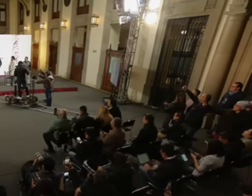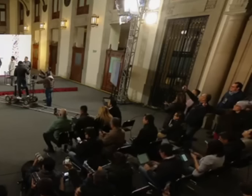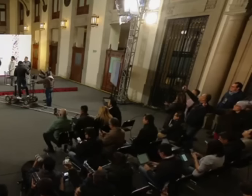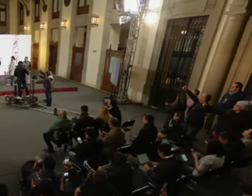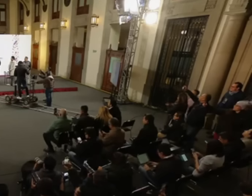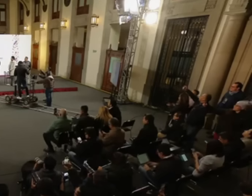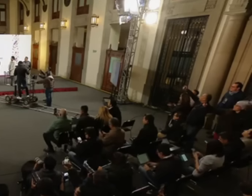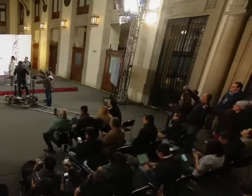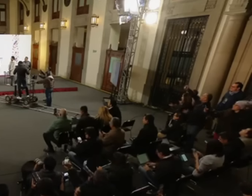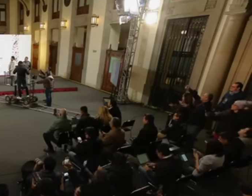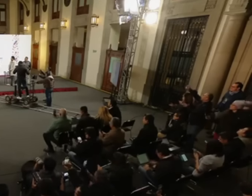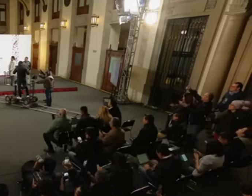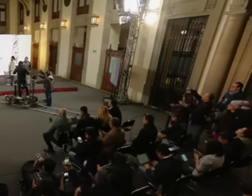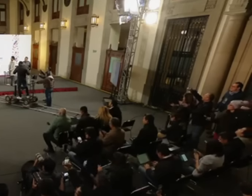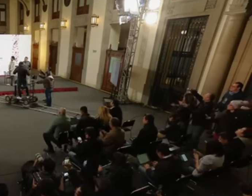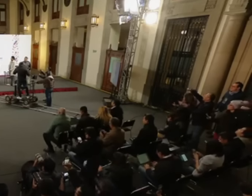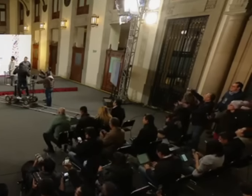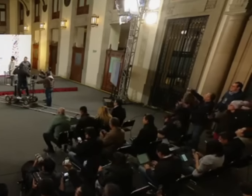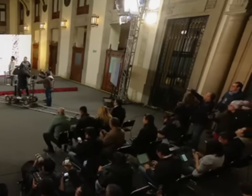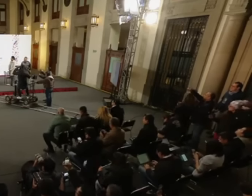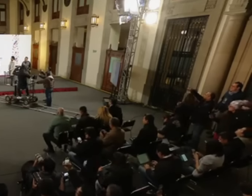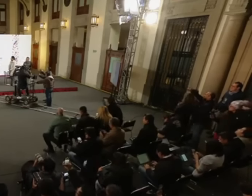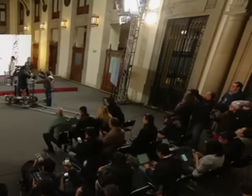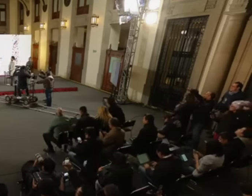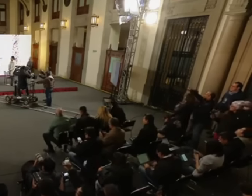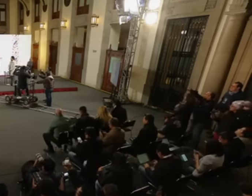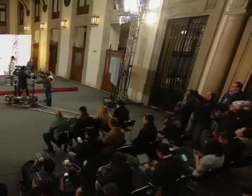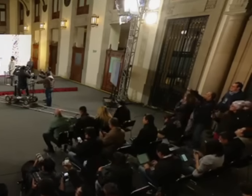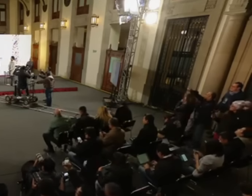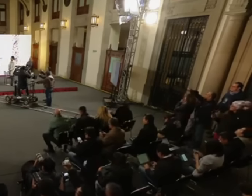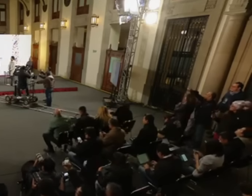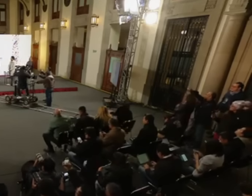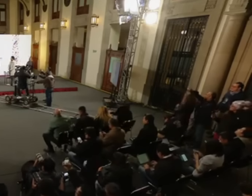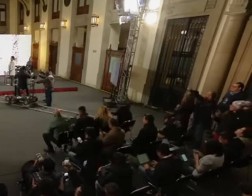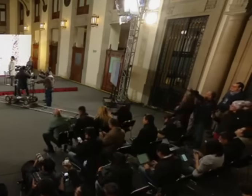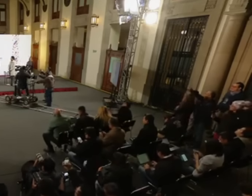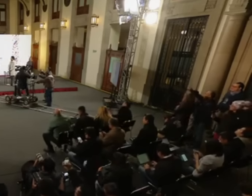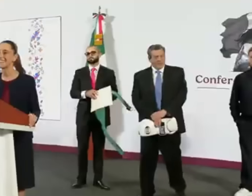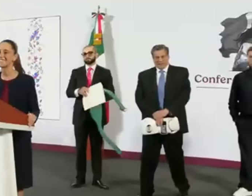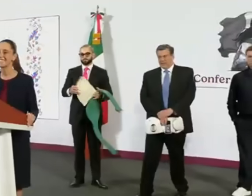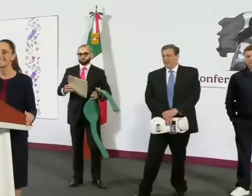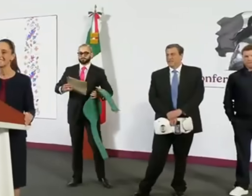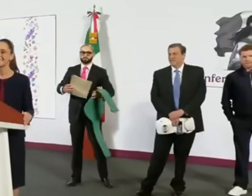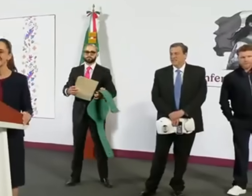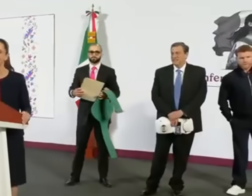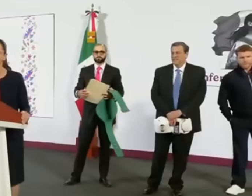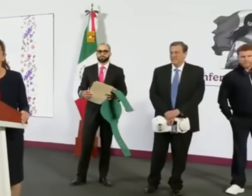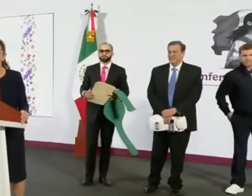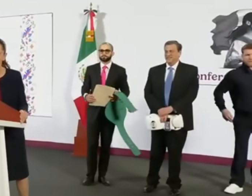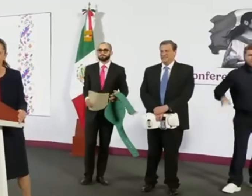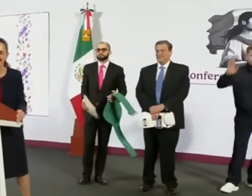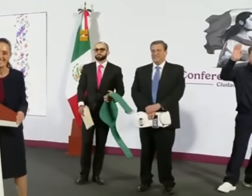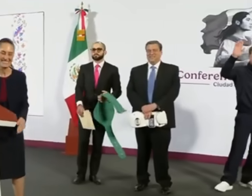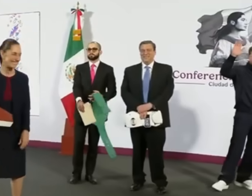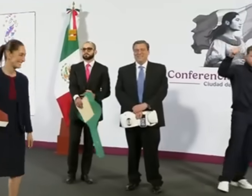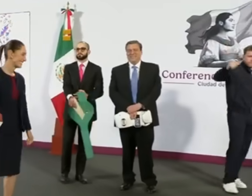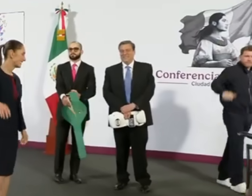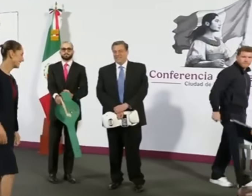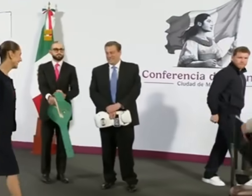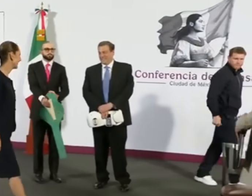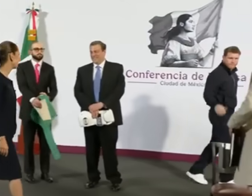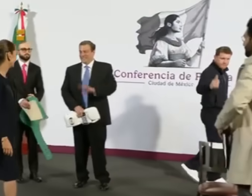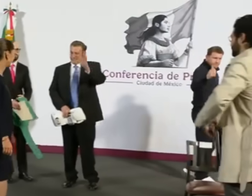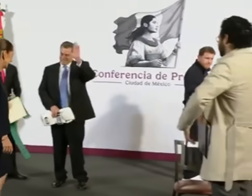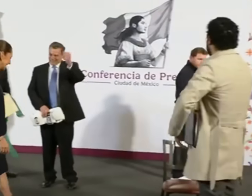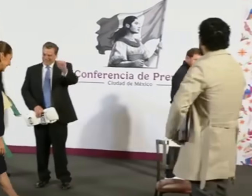reforma fiscal. Entonces, todo eso va a presentar hoy el secretario de Hacienda